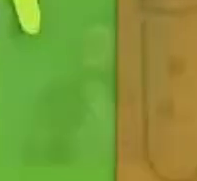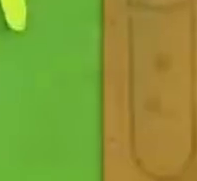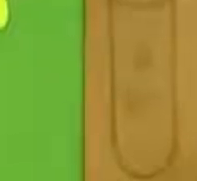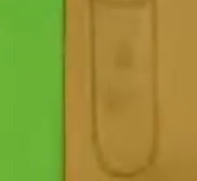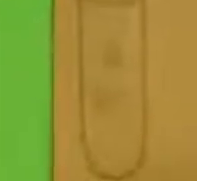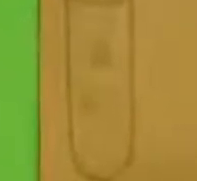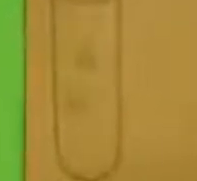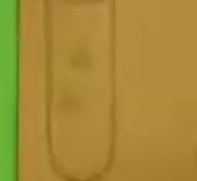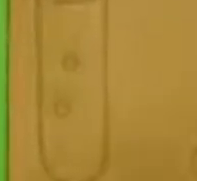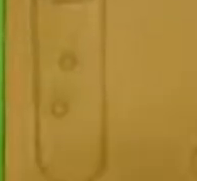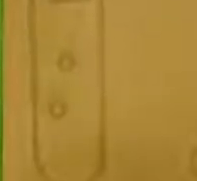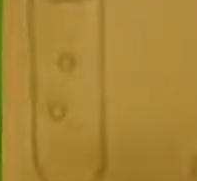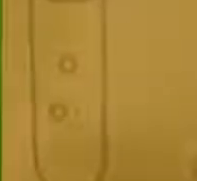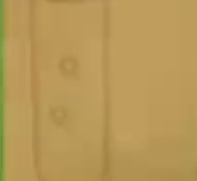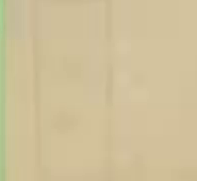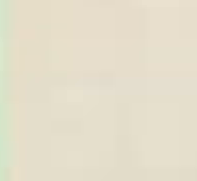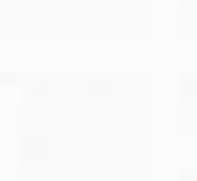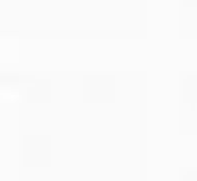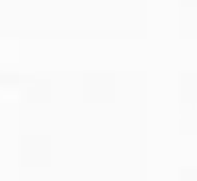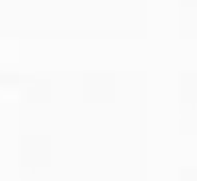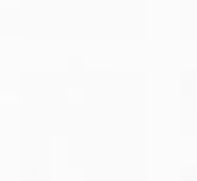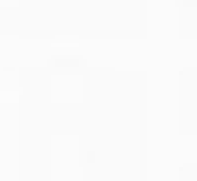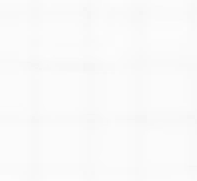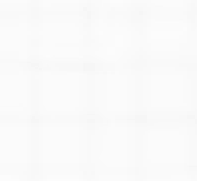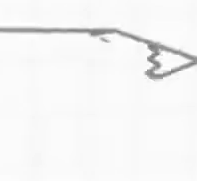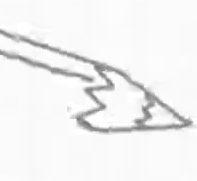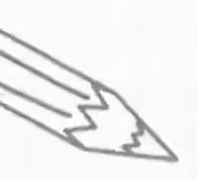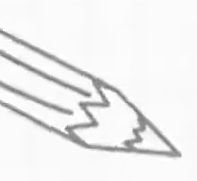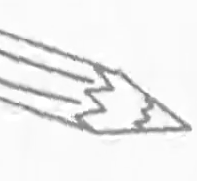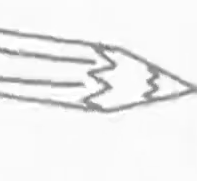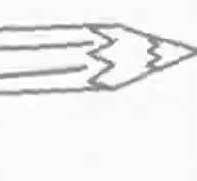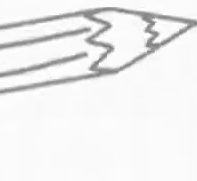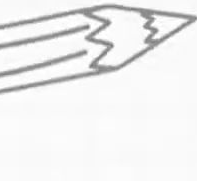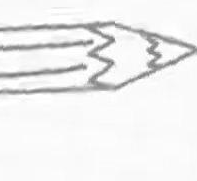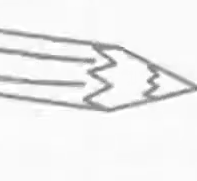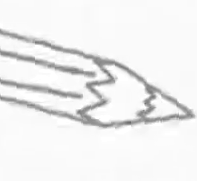Niño, lo vamos a festejar. Juntos vamos a cantar.